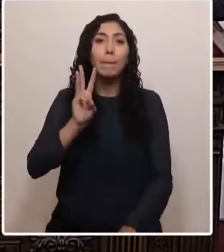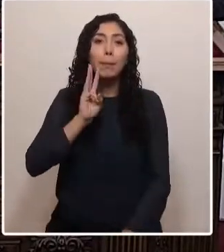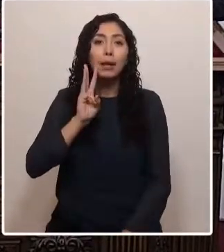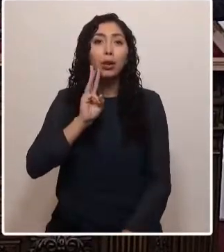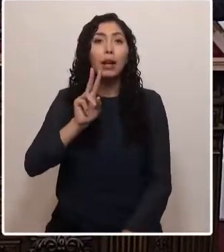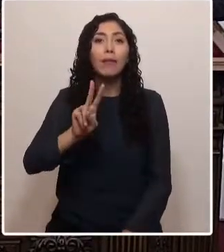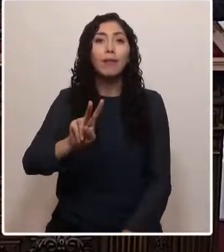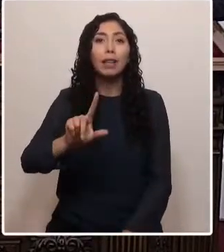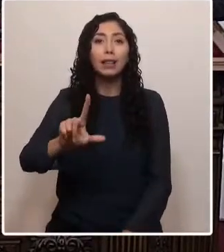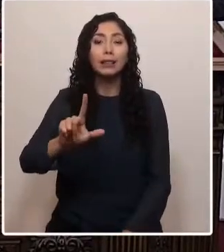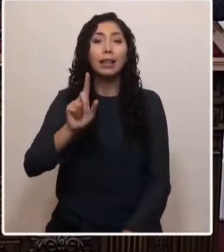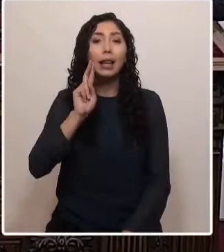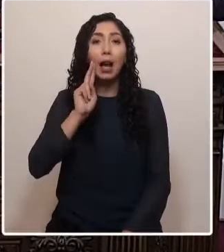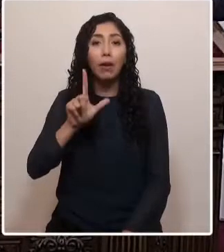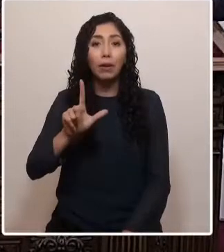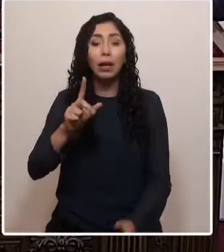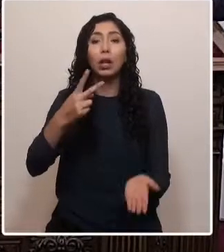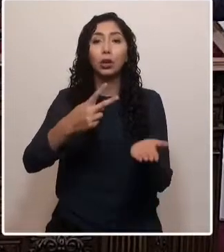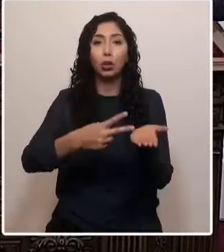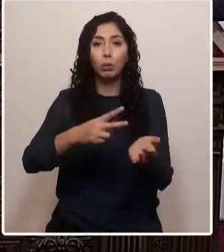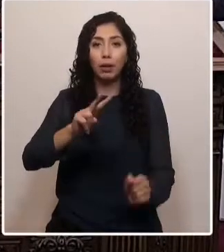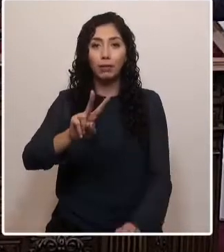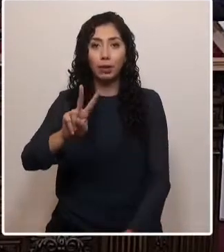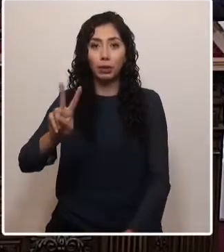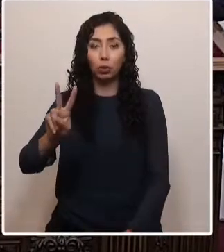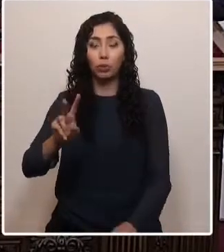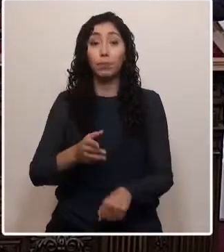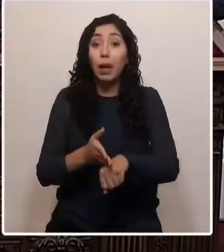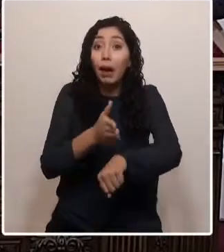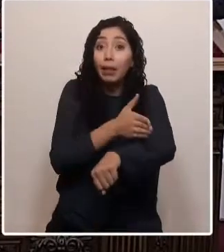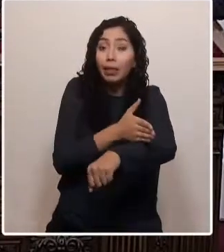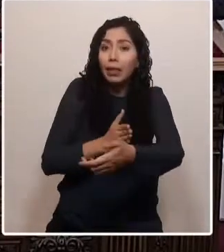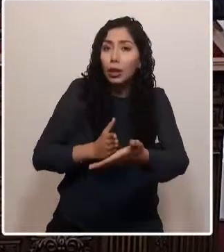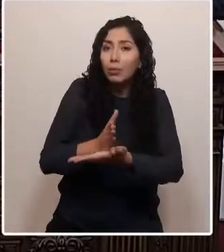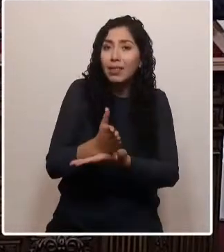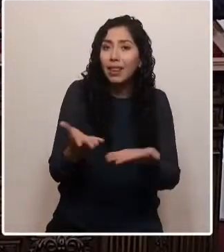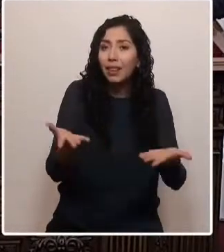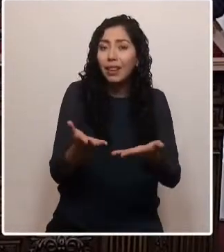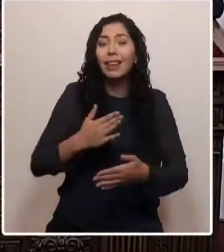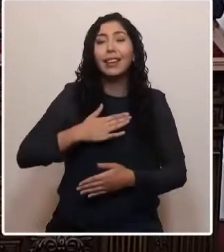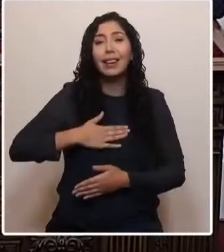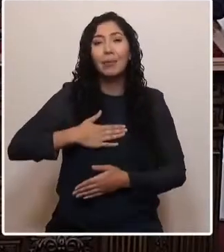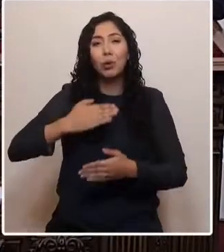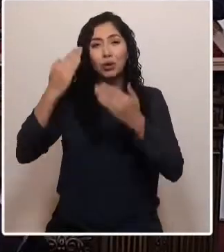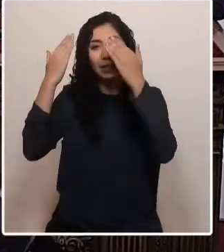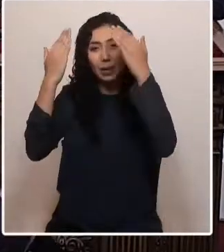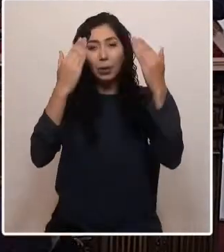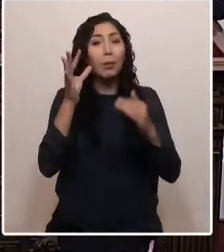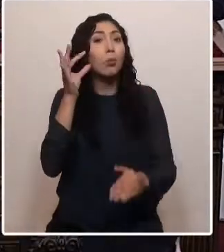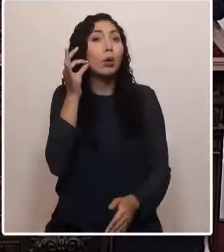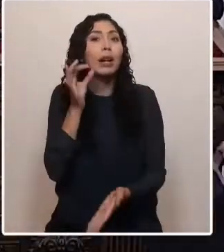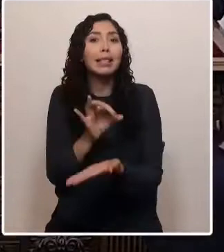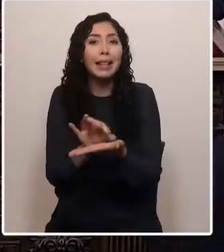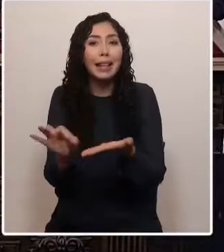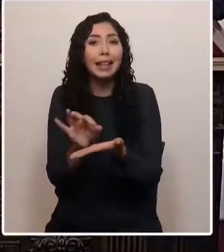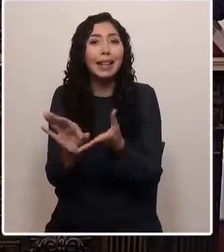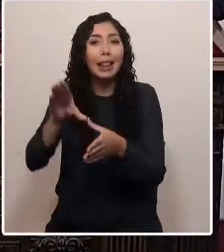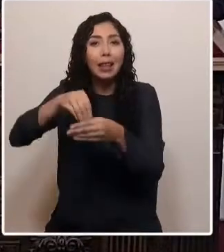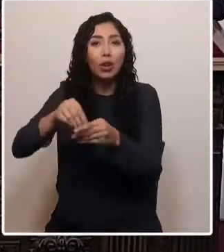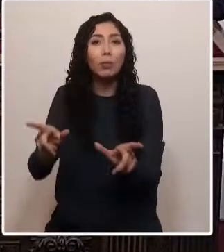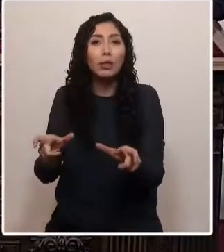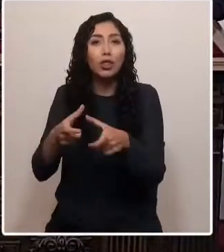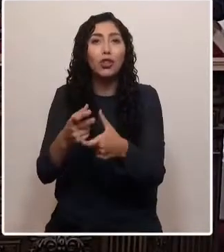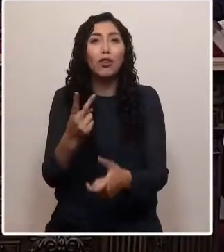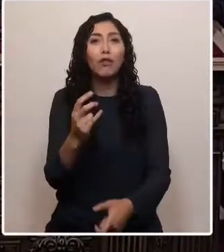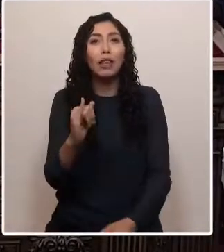abril de 2022. Antes de iniciar, quisiéramos saludar a la secretaria de Comisión, Viviana Villalobos,